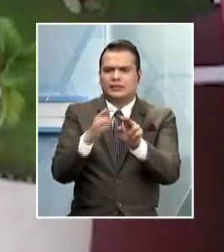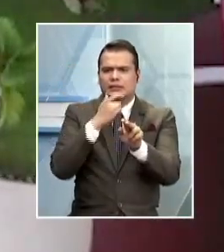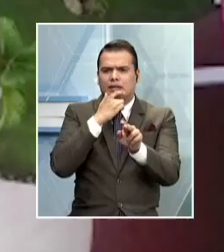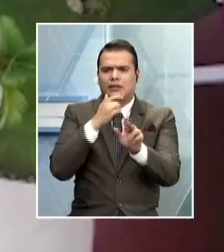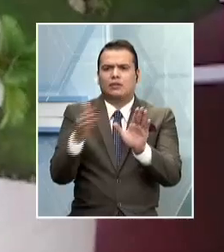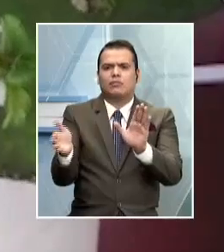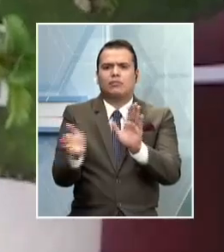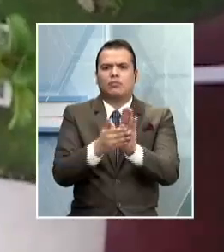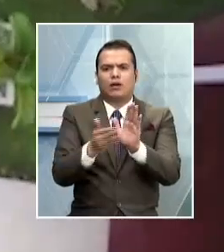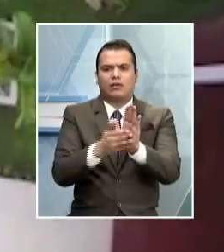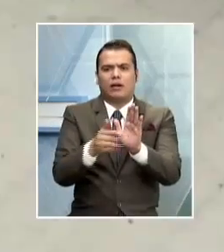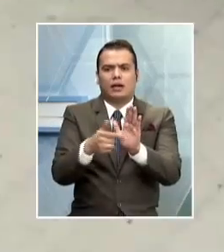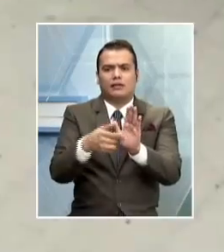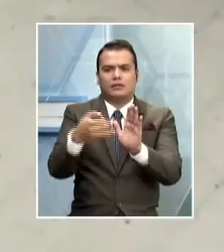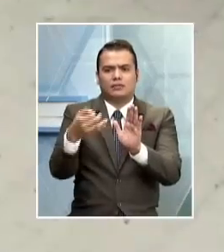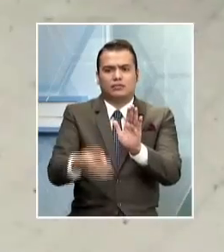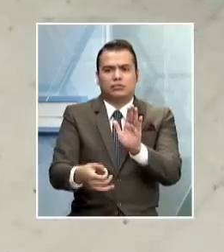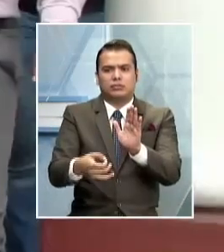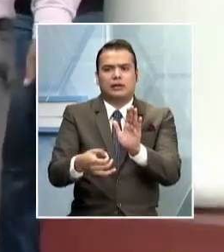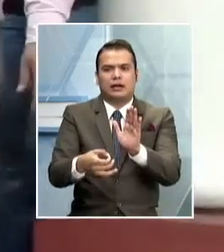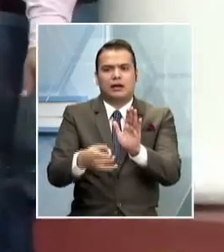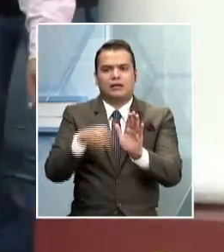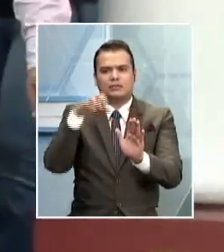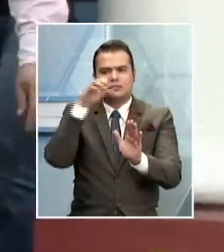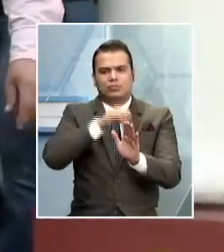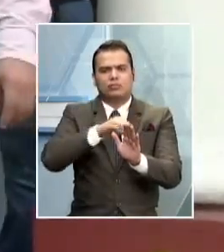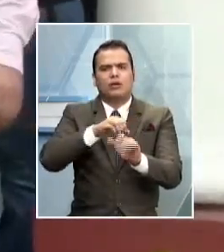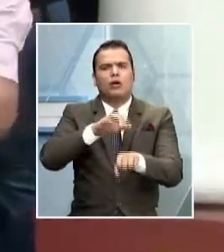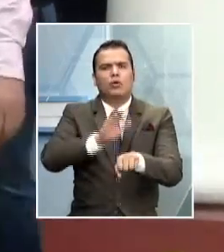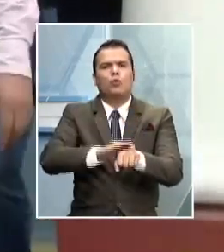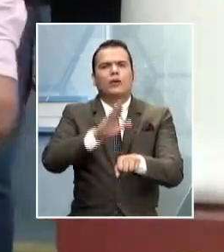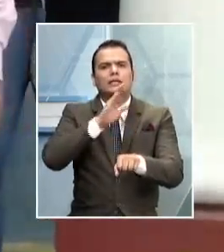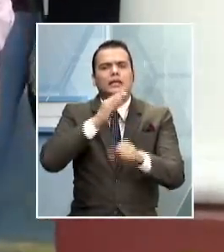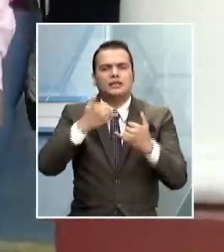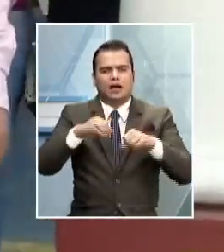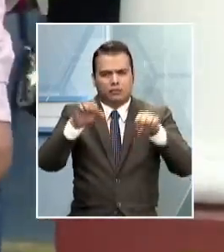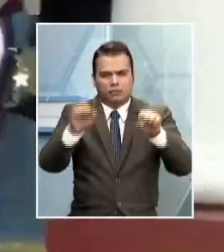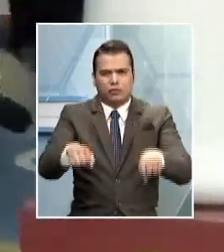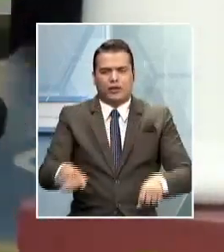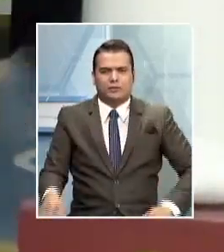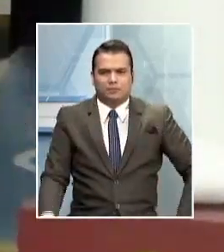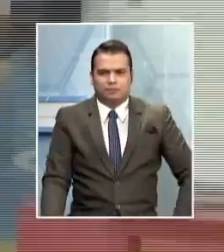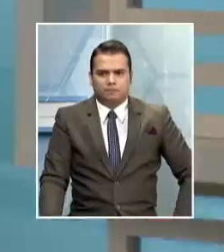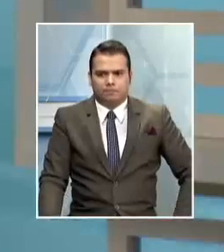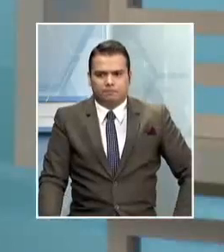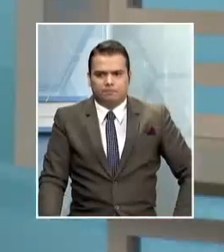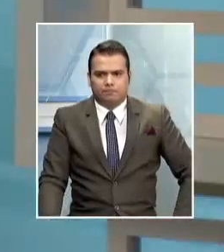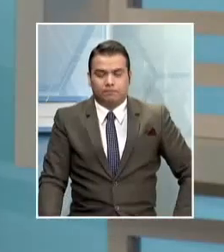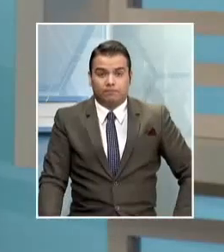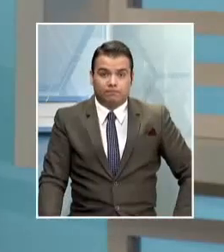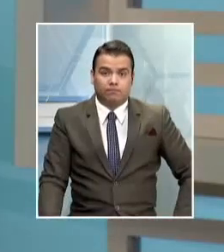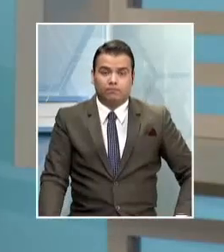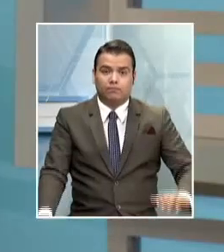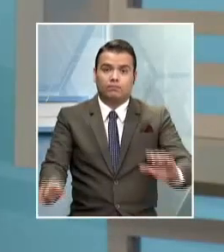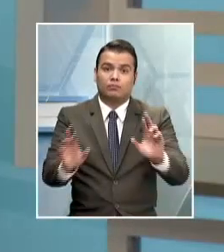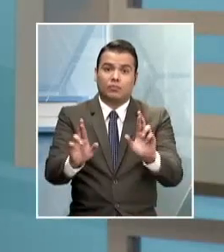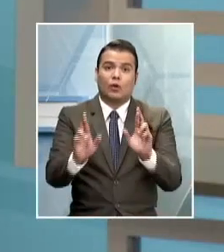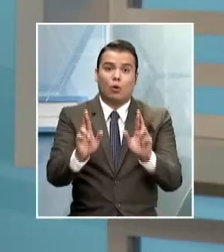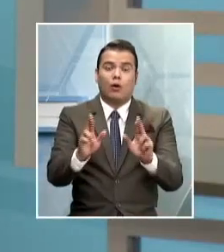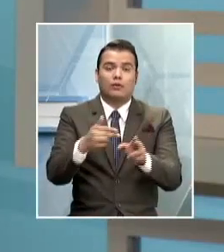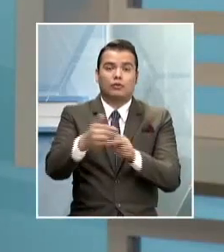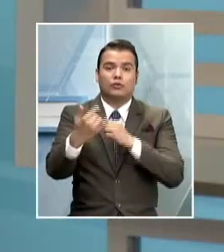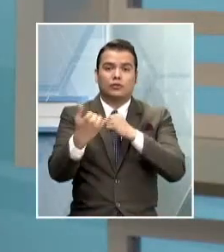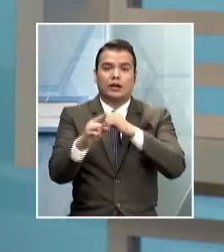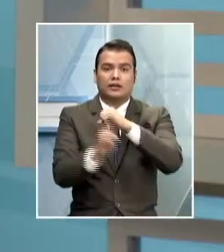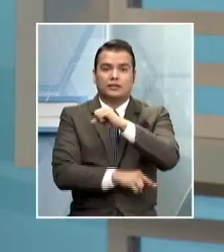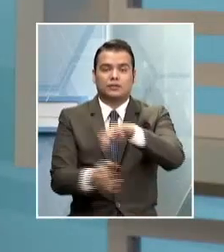elementos probatorios importantes que podrían permitir la identificación de los autores de este lamentable caso. Que se haga justicia. Y